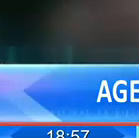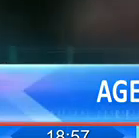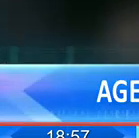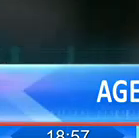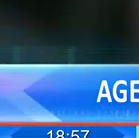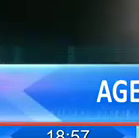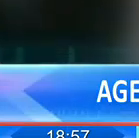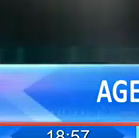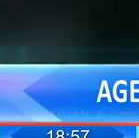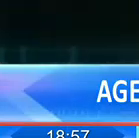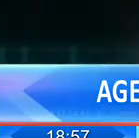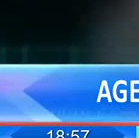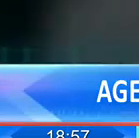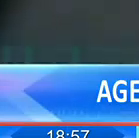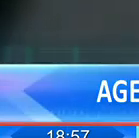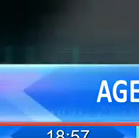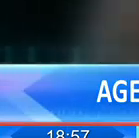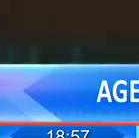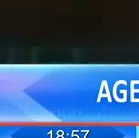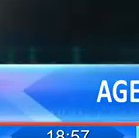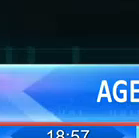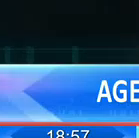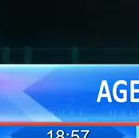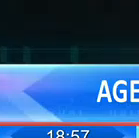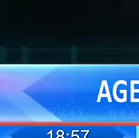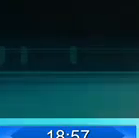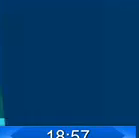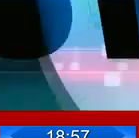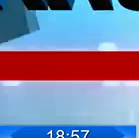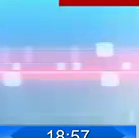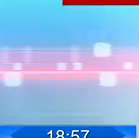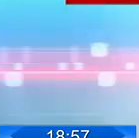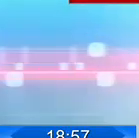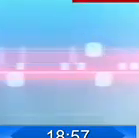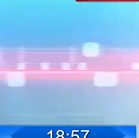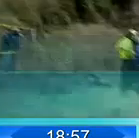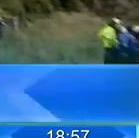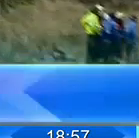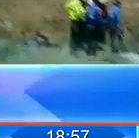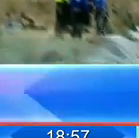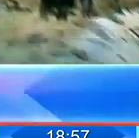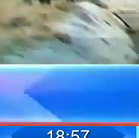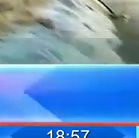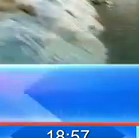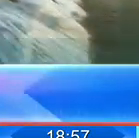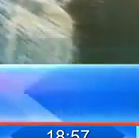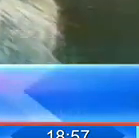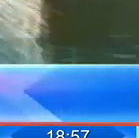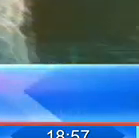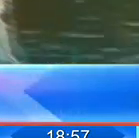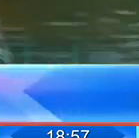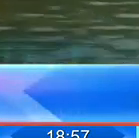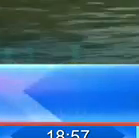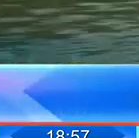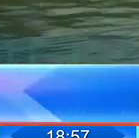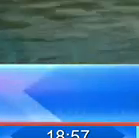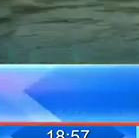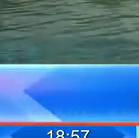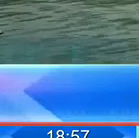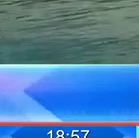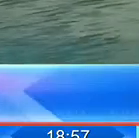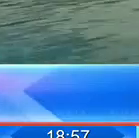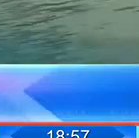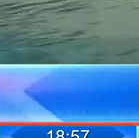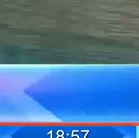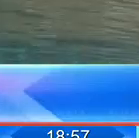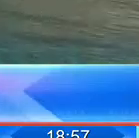un comerciante informal durante un operativo. Un menor de 6 años y su tío de